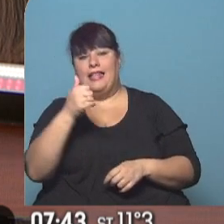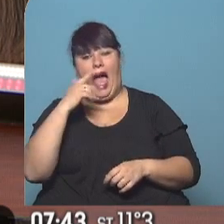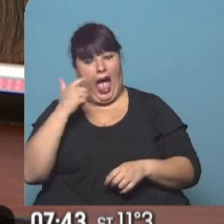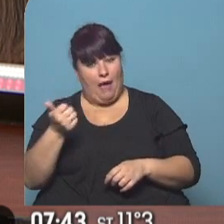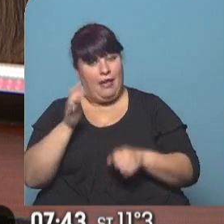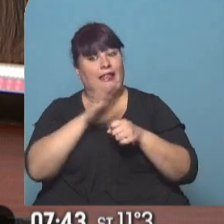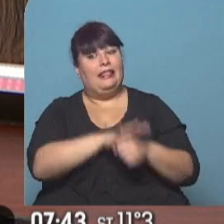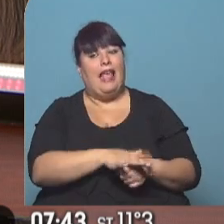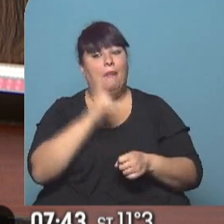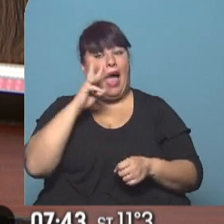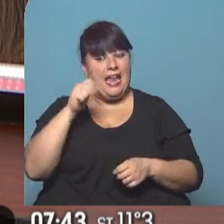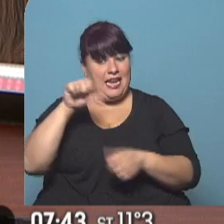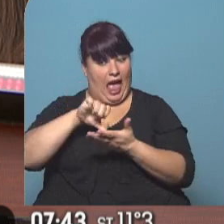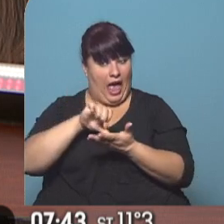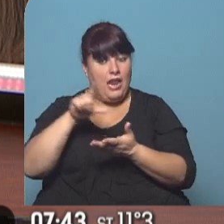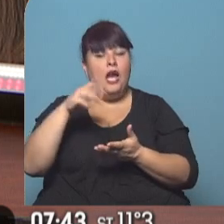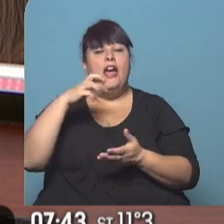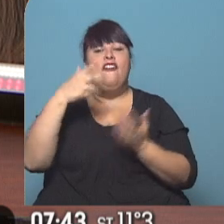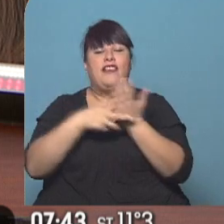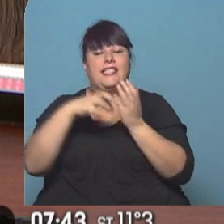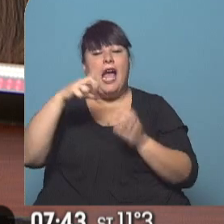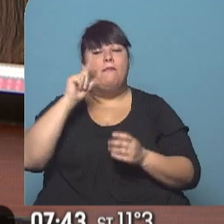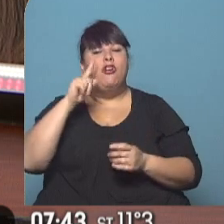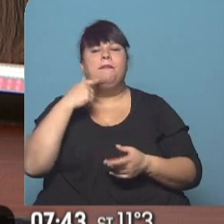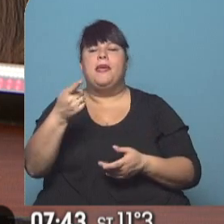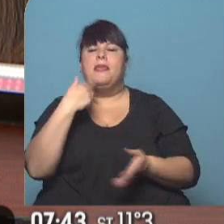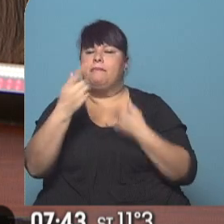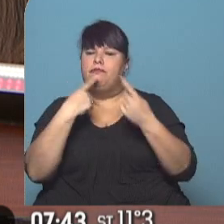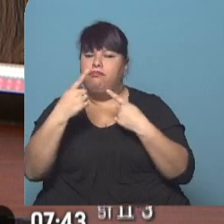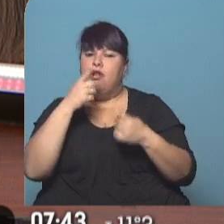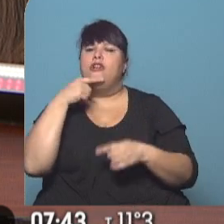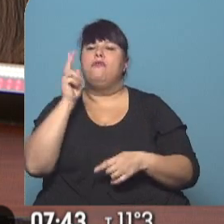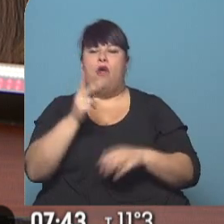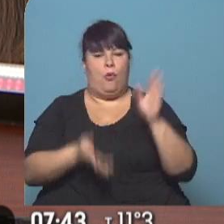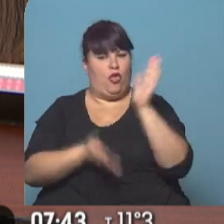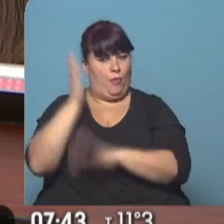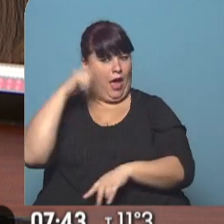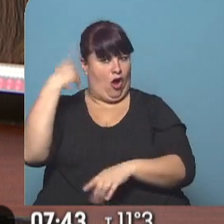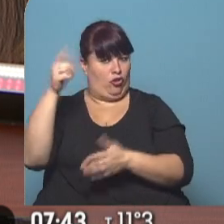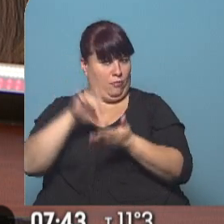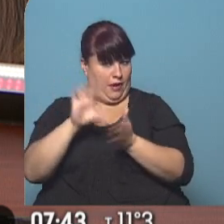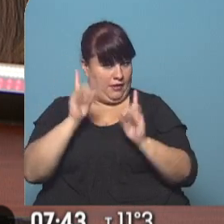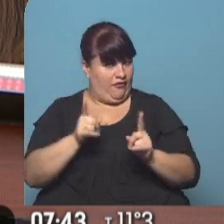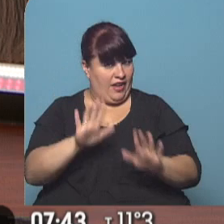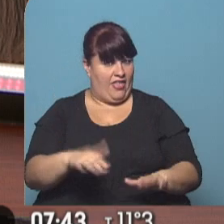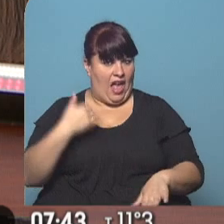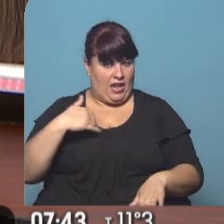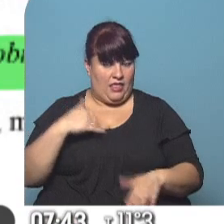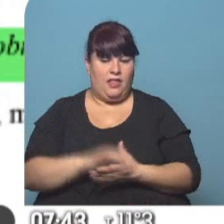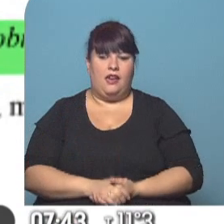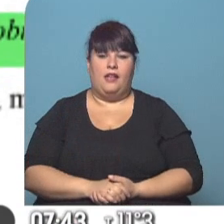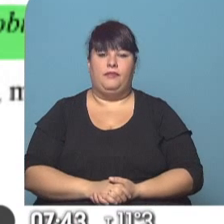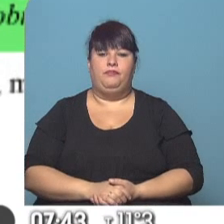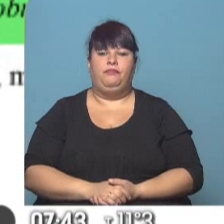amia encubrimiento hay gran es el fiscal pollicita que pidió la indagatoria y la prohibición de la ex presidenta de salir del país